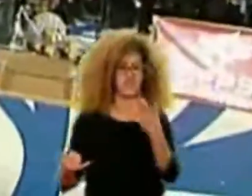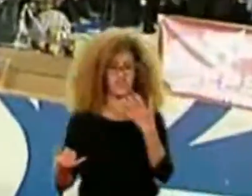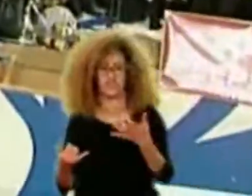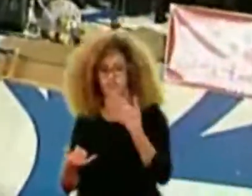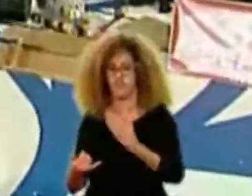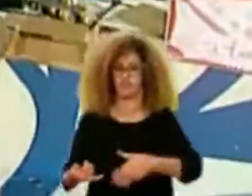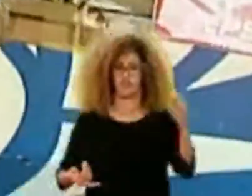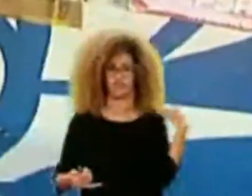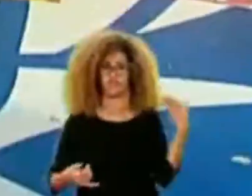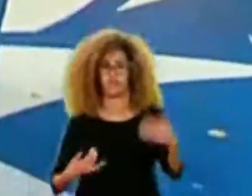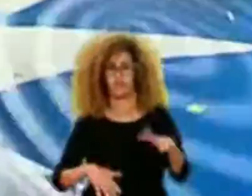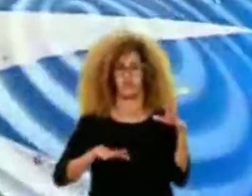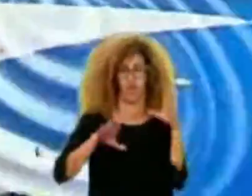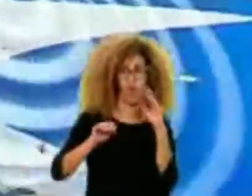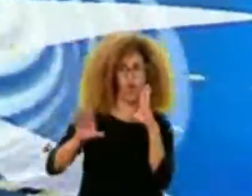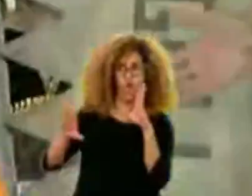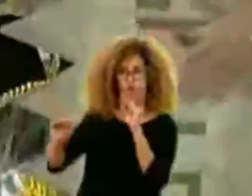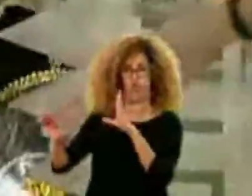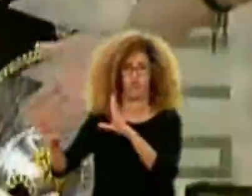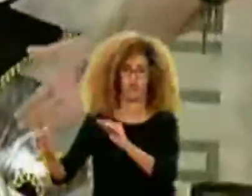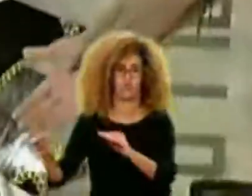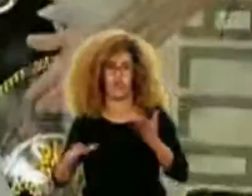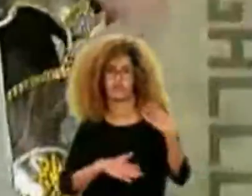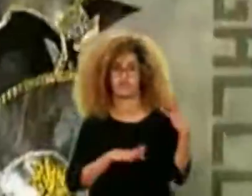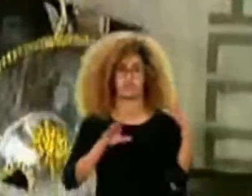su broca viene.